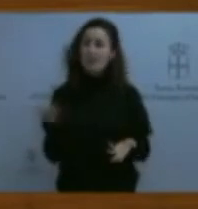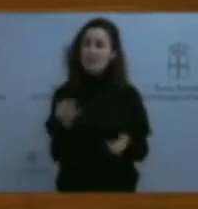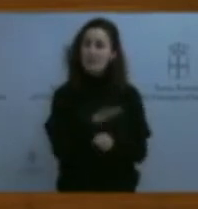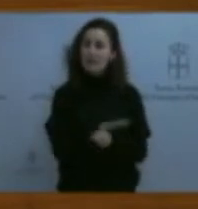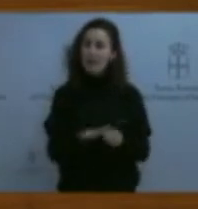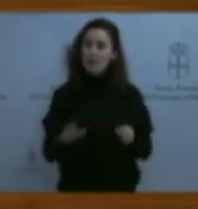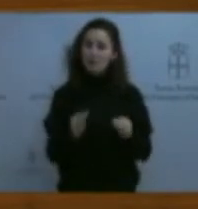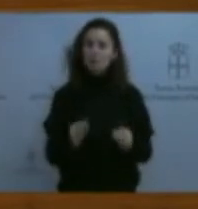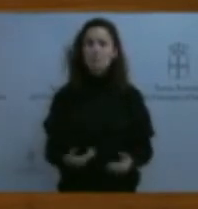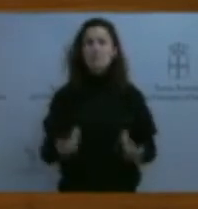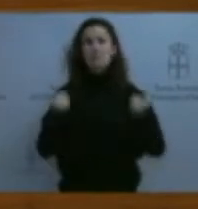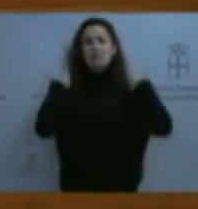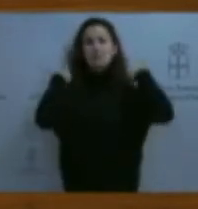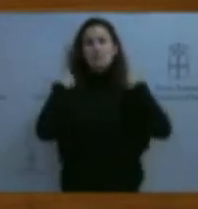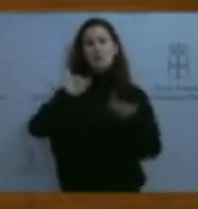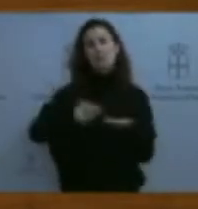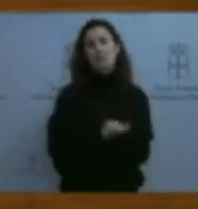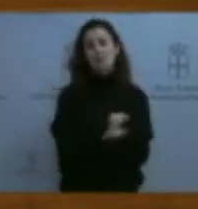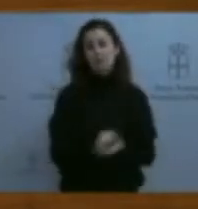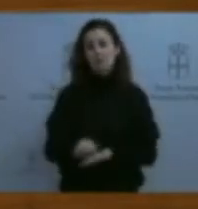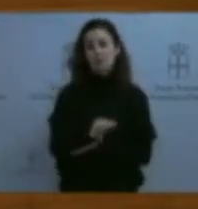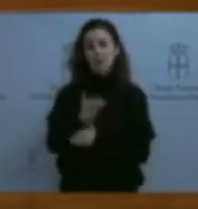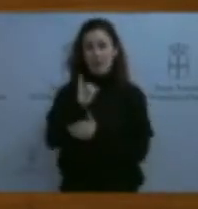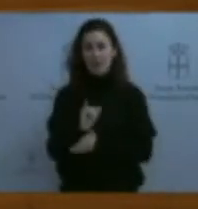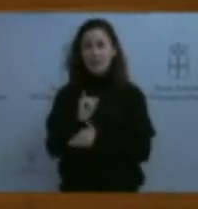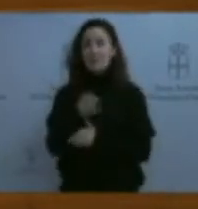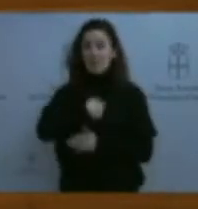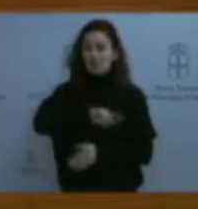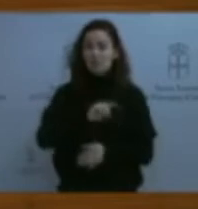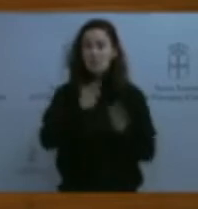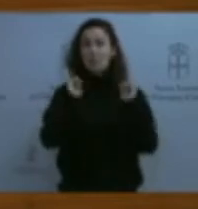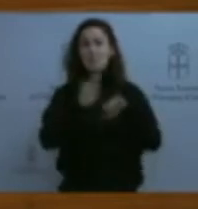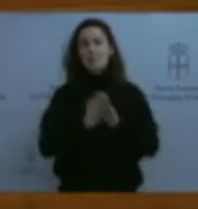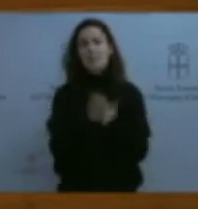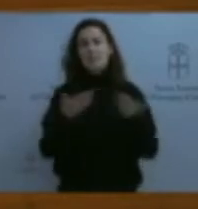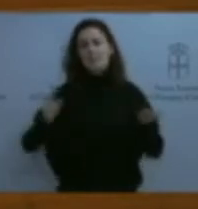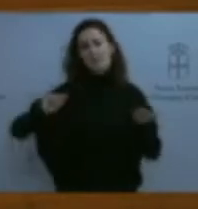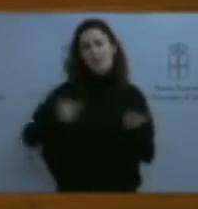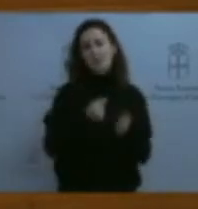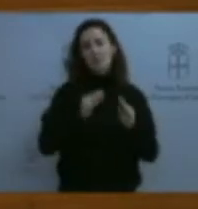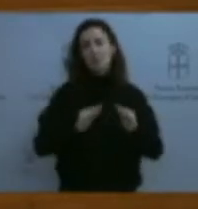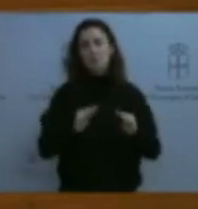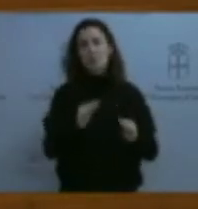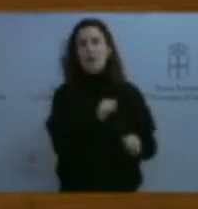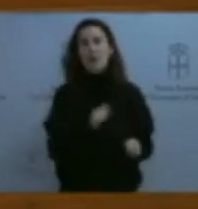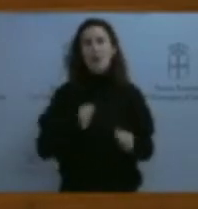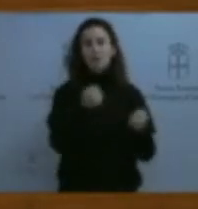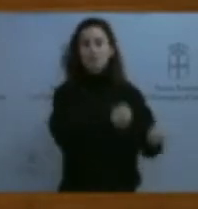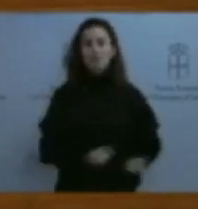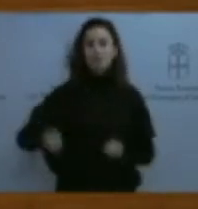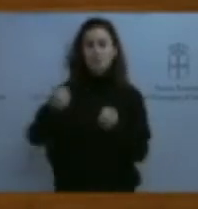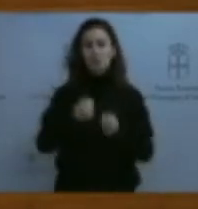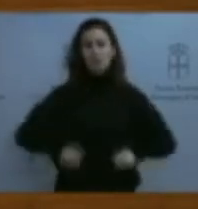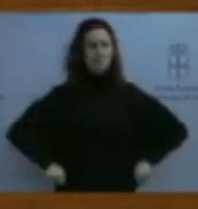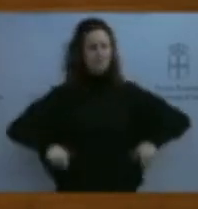un contrato de mantenimiento y estamos para contratar el pliego todos los planes de autoprotección de todos los